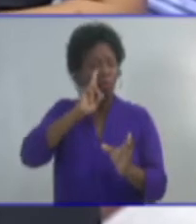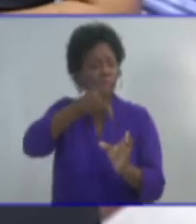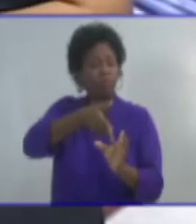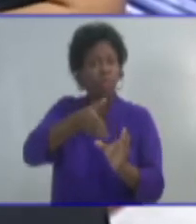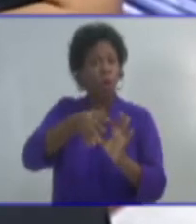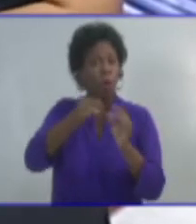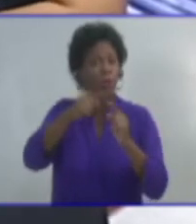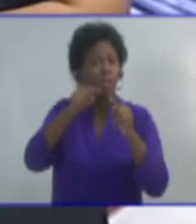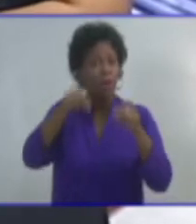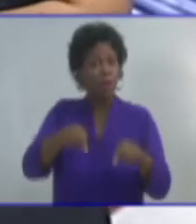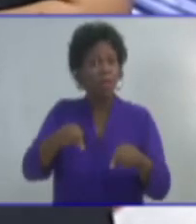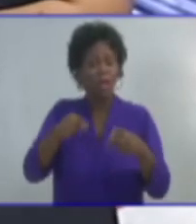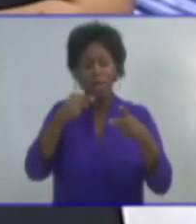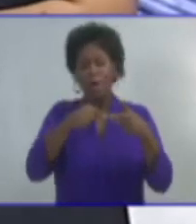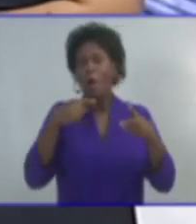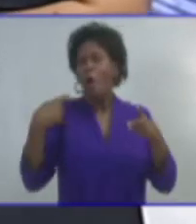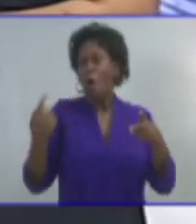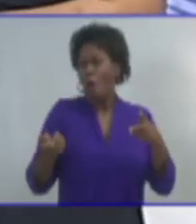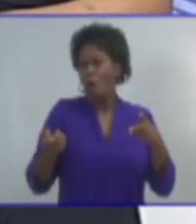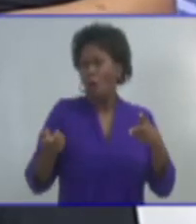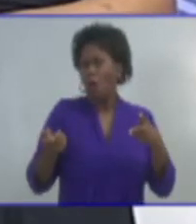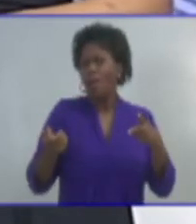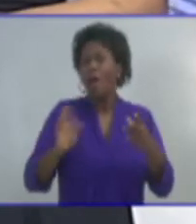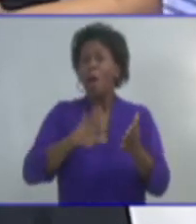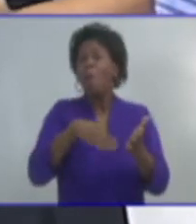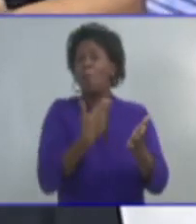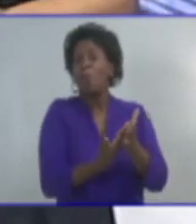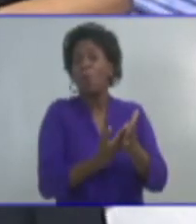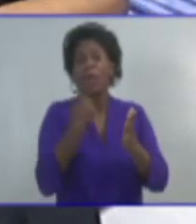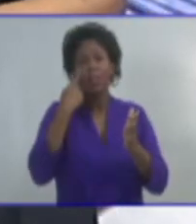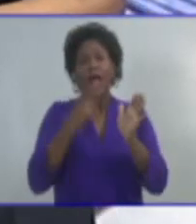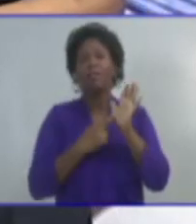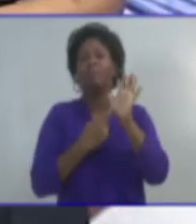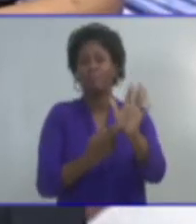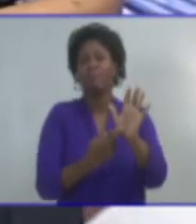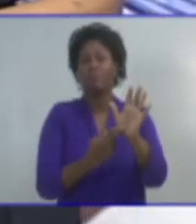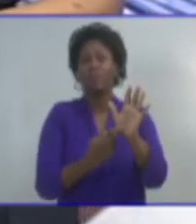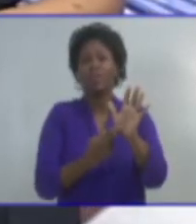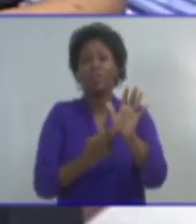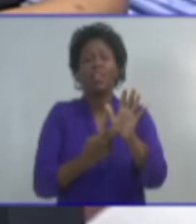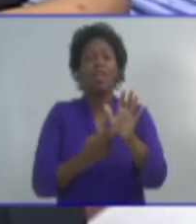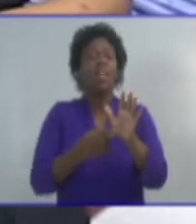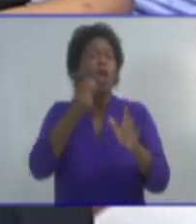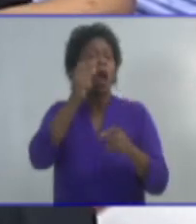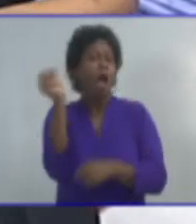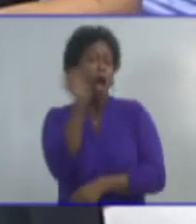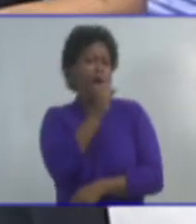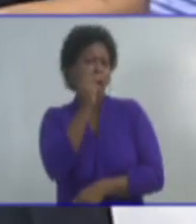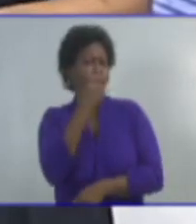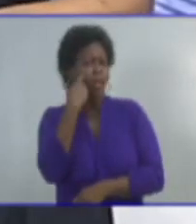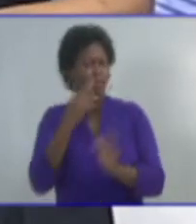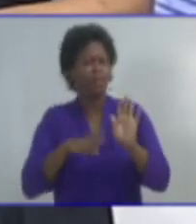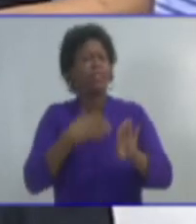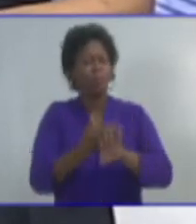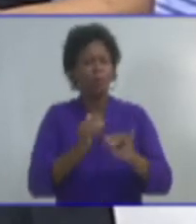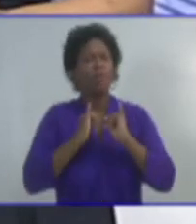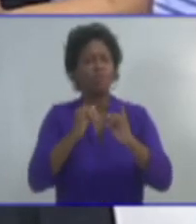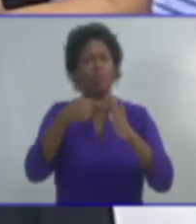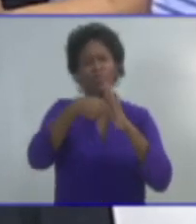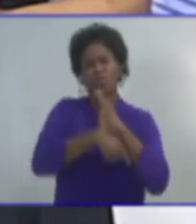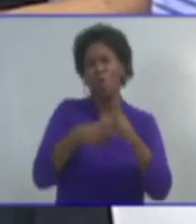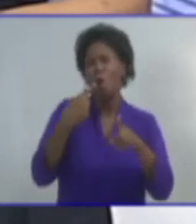la provincia. Y sobre la más reciente propuesta del reconocido cantante cubano Simafón. De esto y más conocerá en